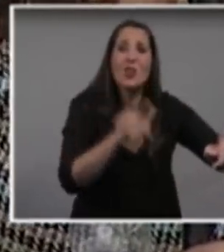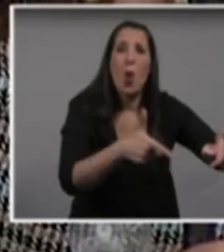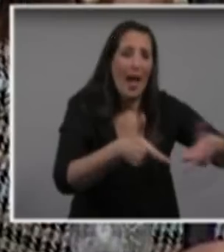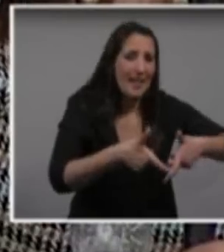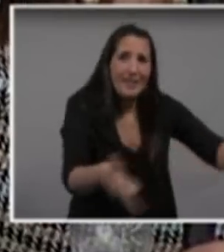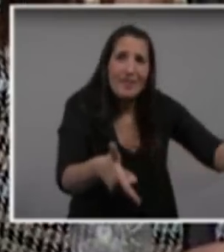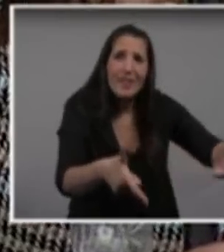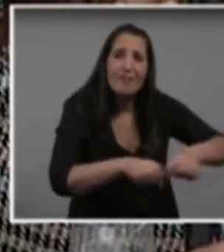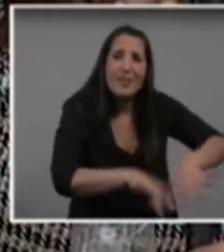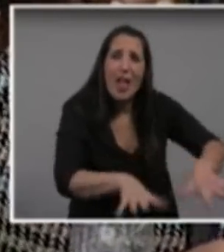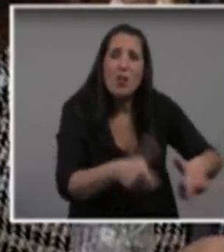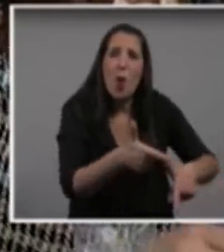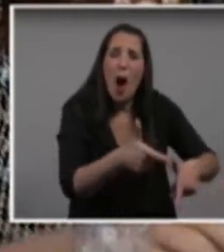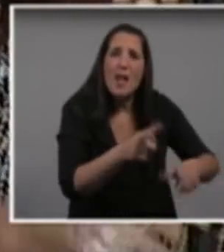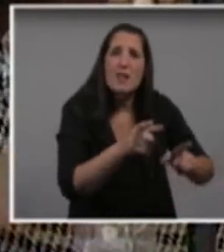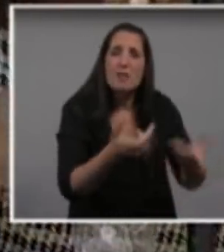¿Y saben qué?